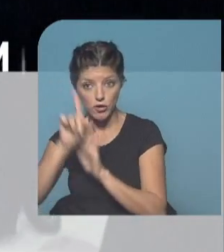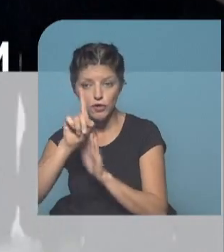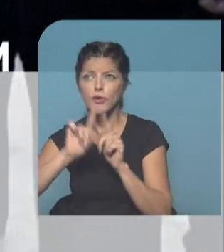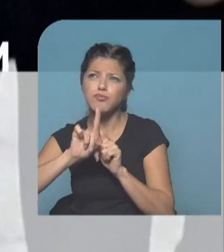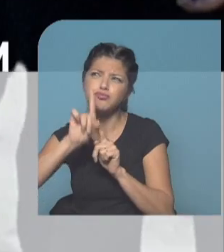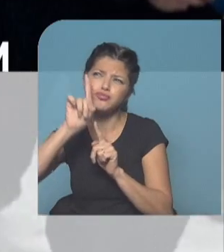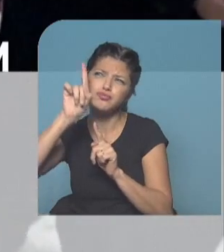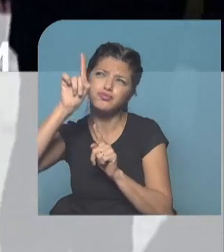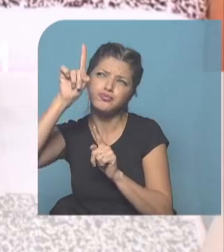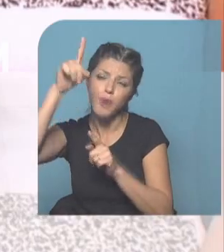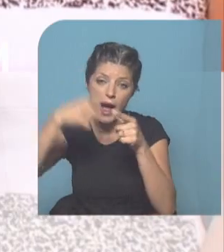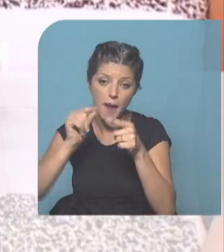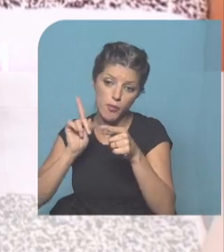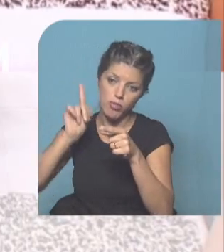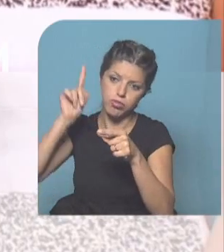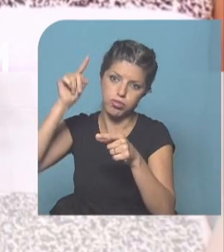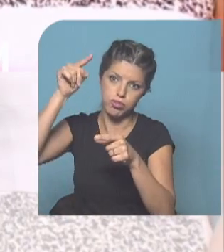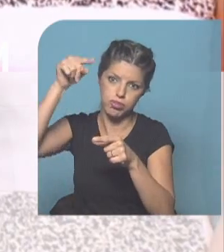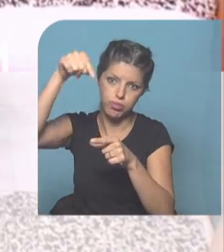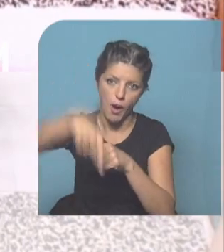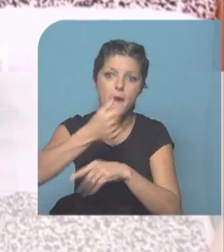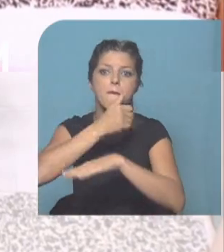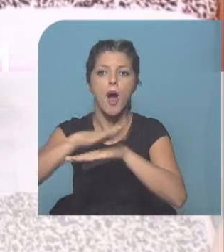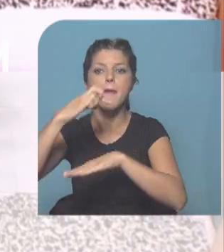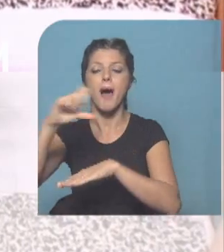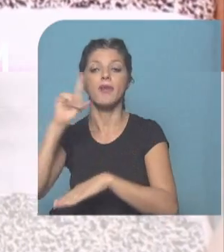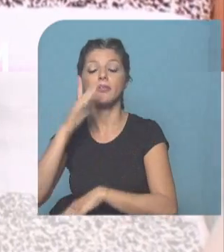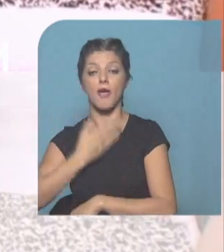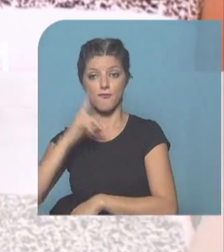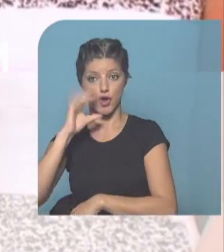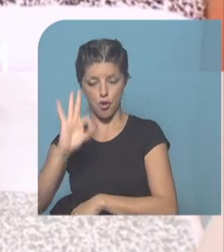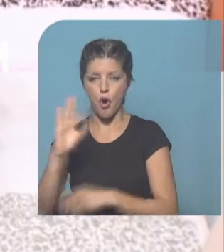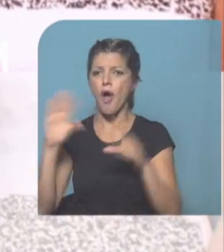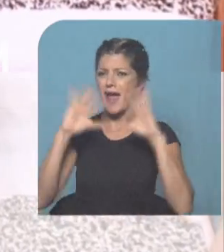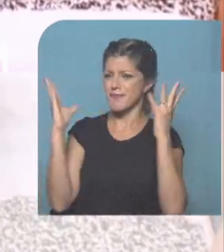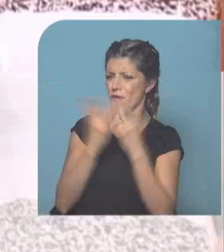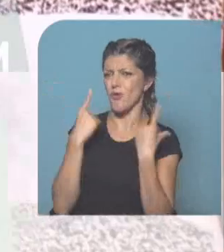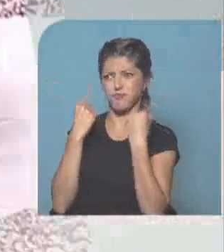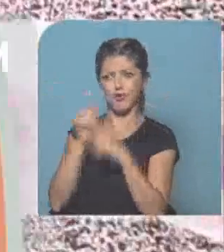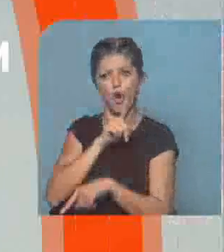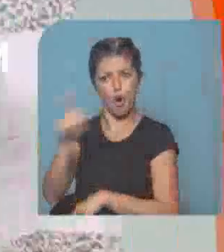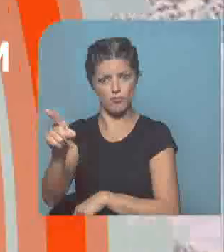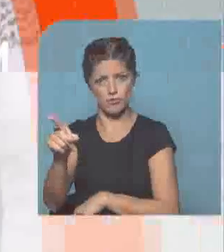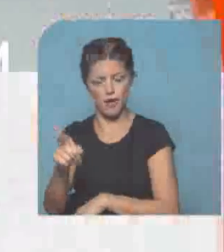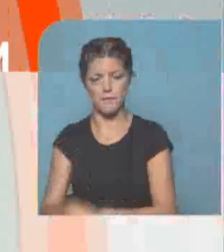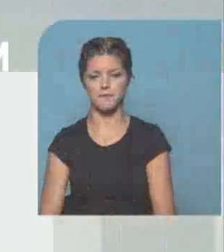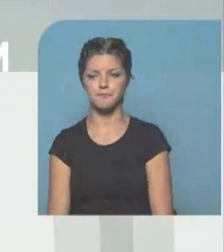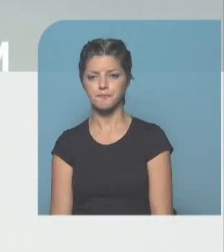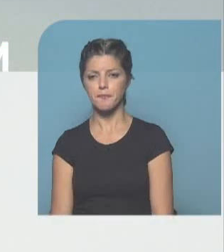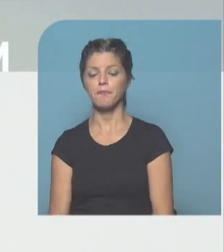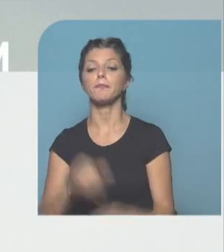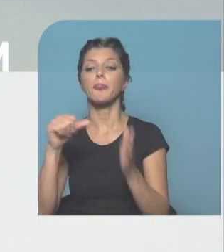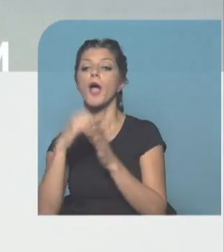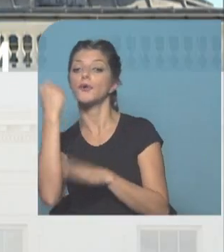el territorio de Japón, cayendo sobre el Pacífico. Unánime condena internacional. Rusia,